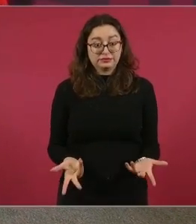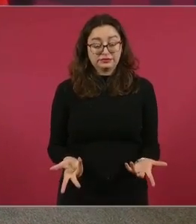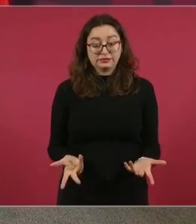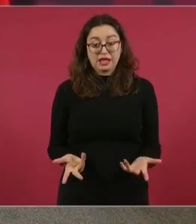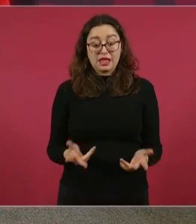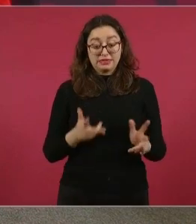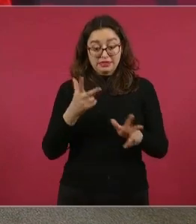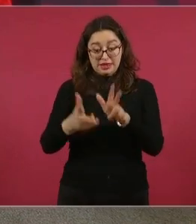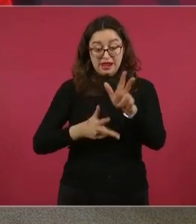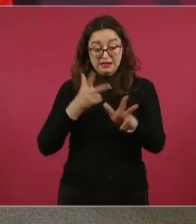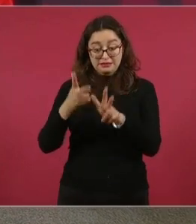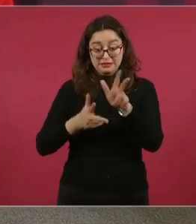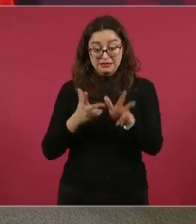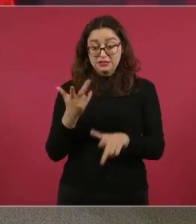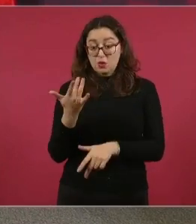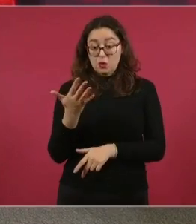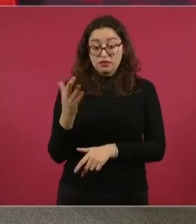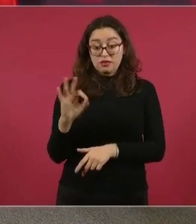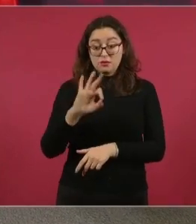tren.